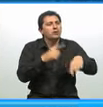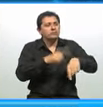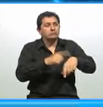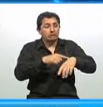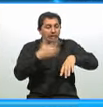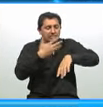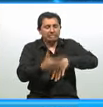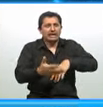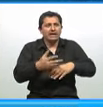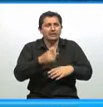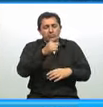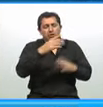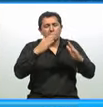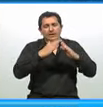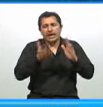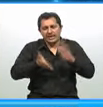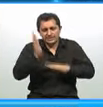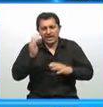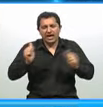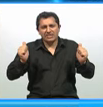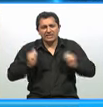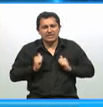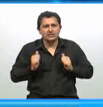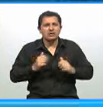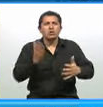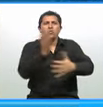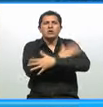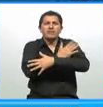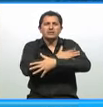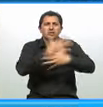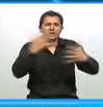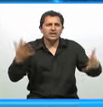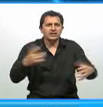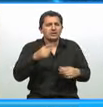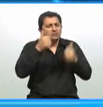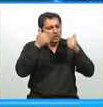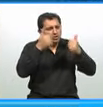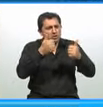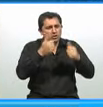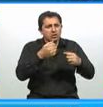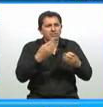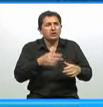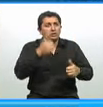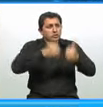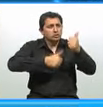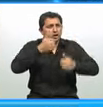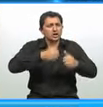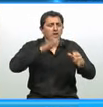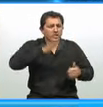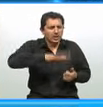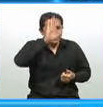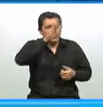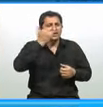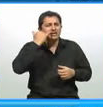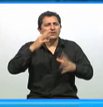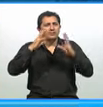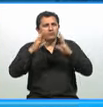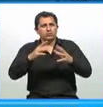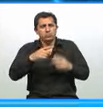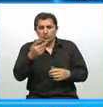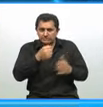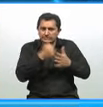tarde, así que supongo que te querrás ir a descansar. Te mandamos un abrazo muy grande y te deseamos lo mejor ahí en el torneo, tanto en el de básquet como en el de Primera División, que lo